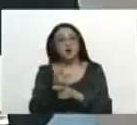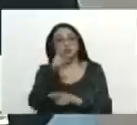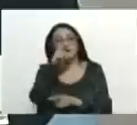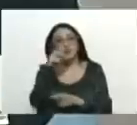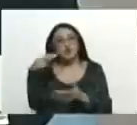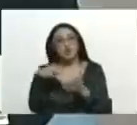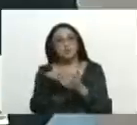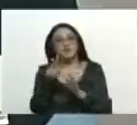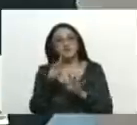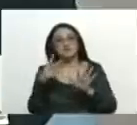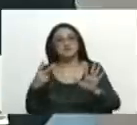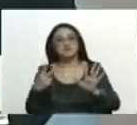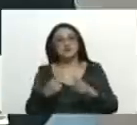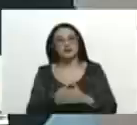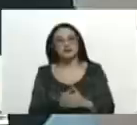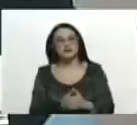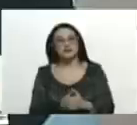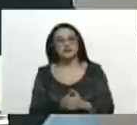2017